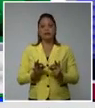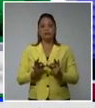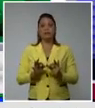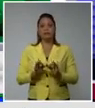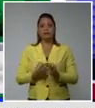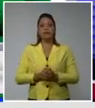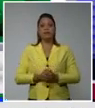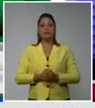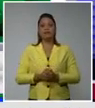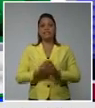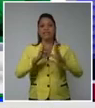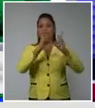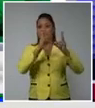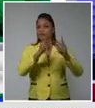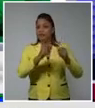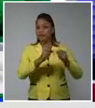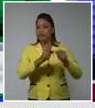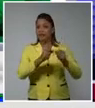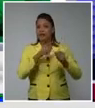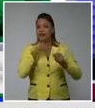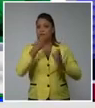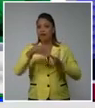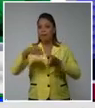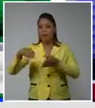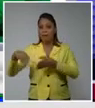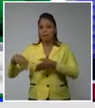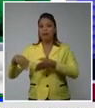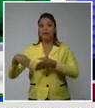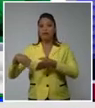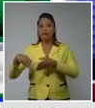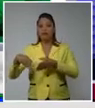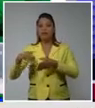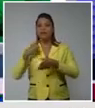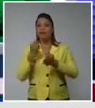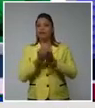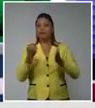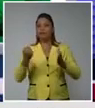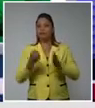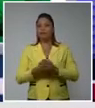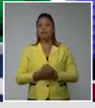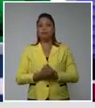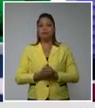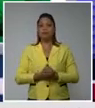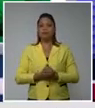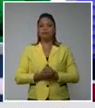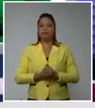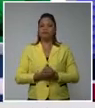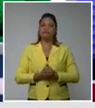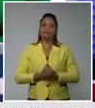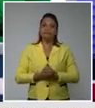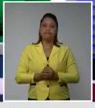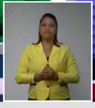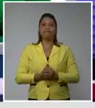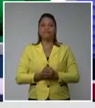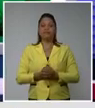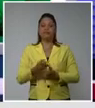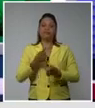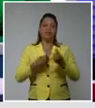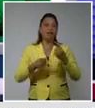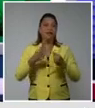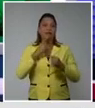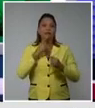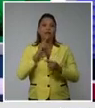la cifra de fallecidos, de confirmados, nos sigue reiterando la